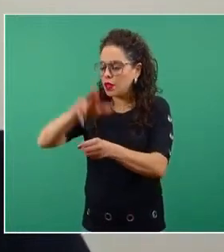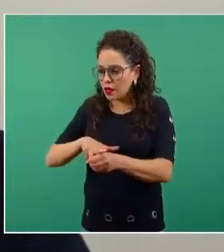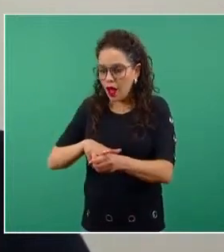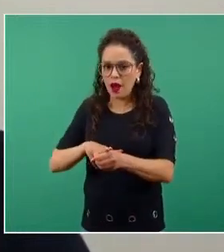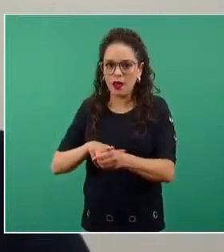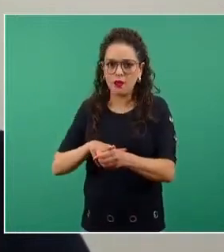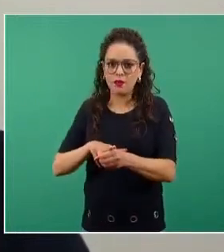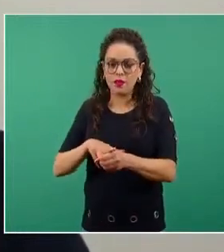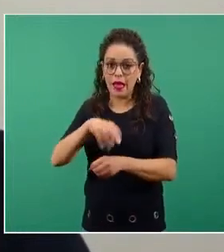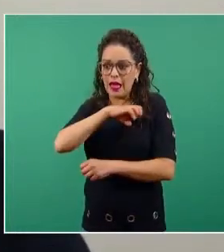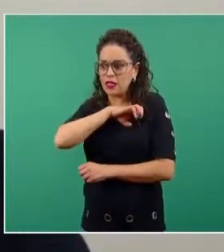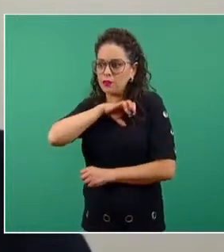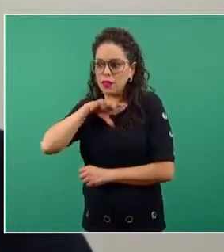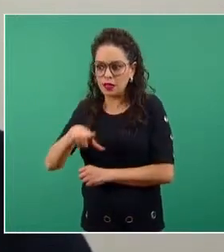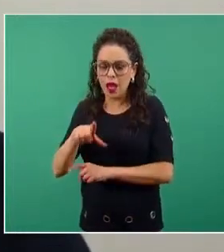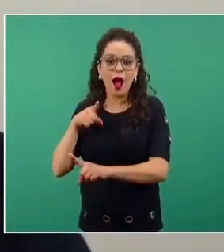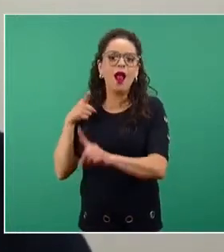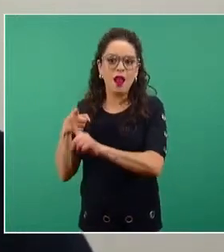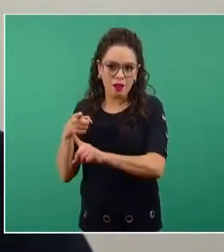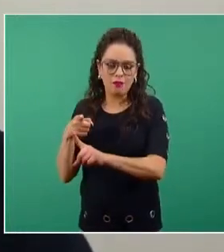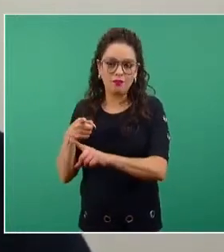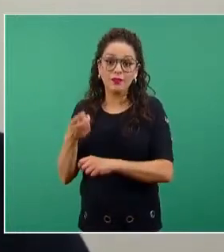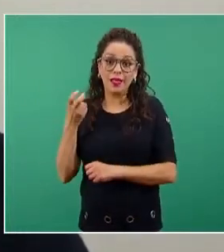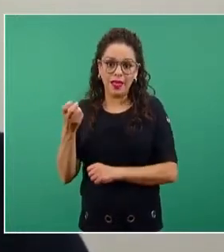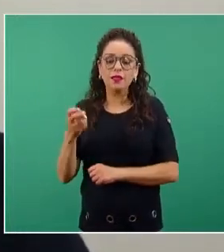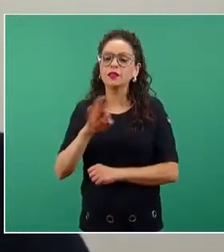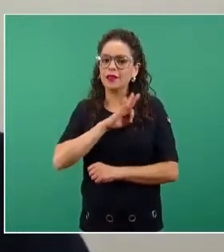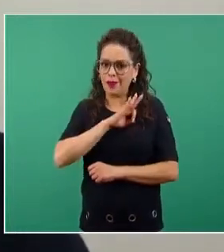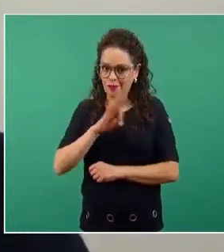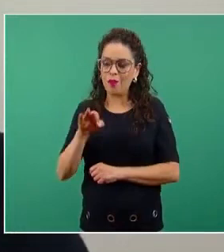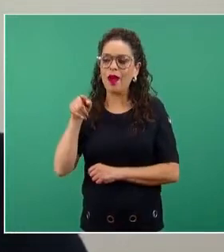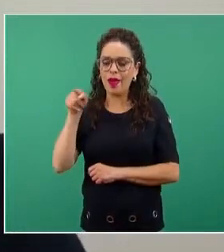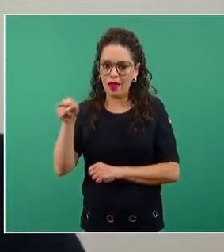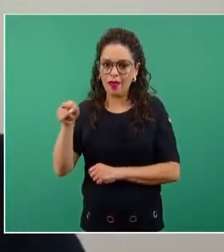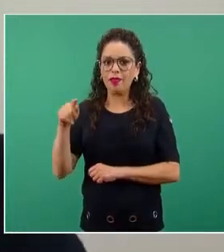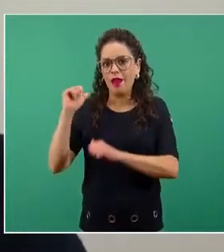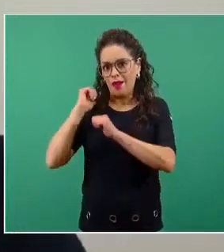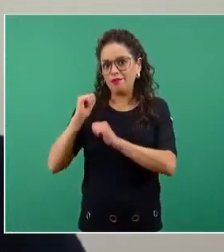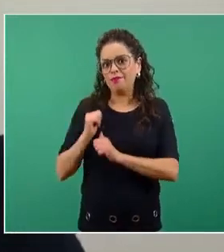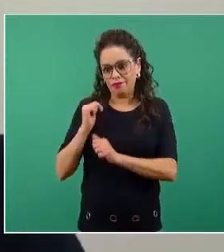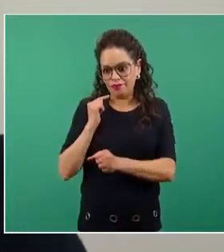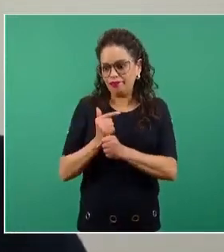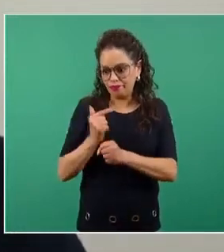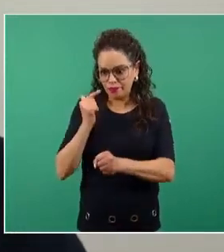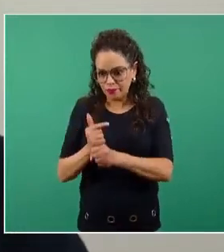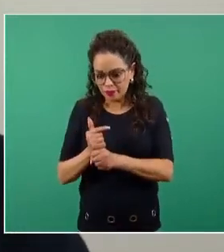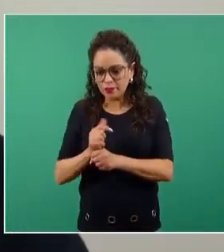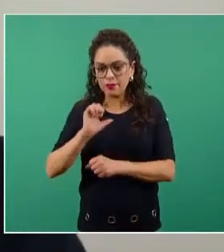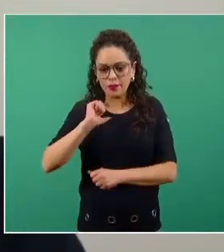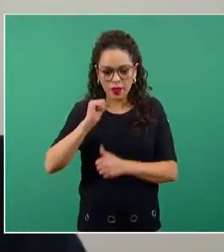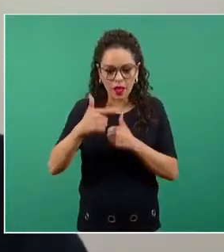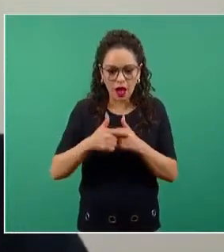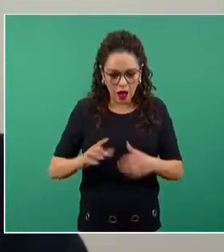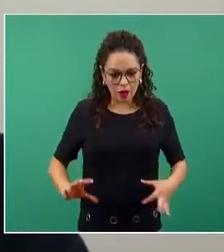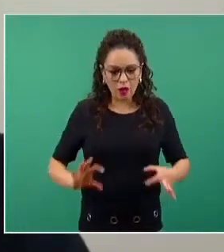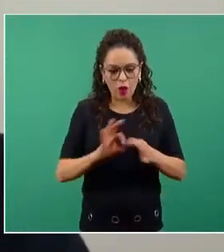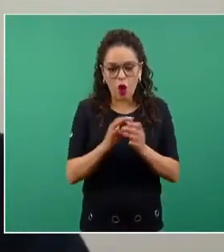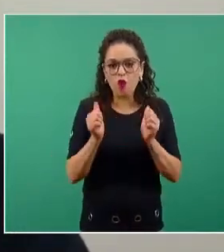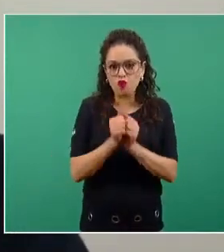de alta especialidad, que en su momento podrían identificar obviamente diagnósticos asociados o ocurrencia de